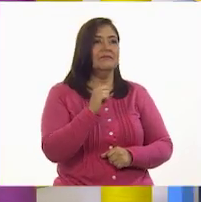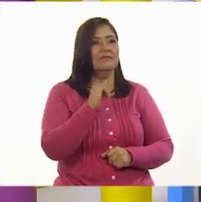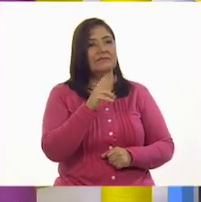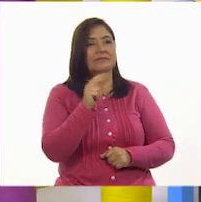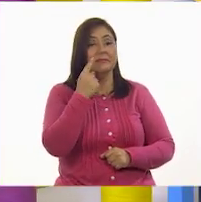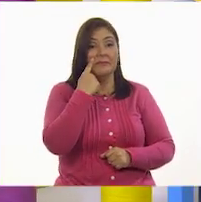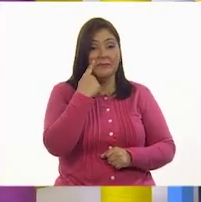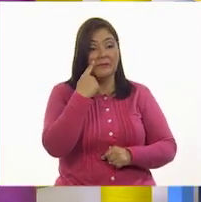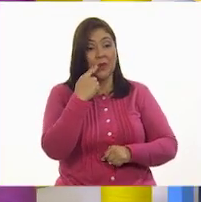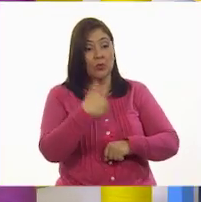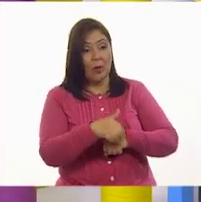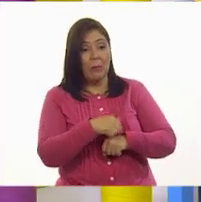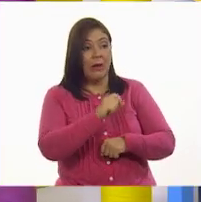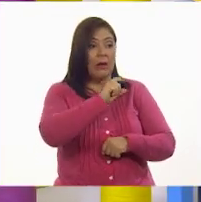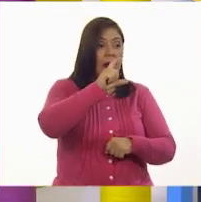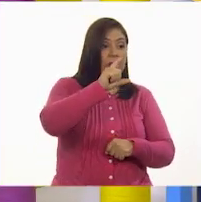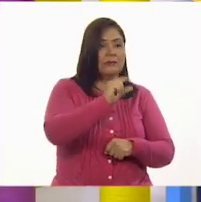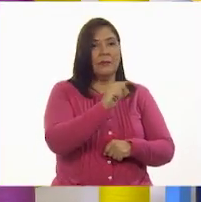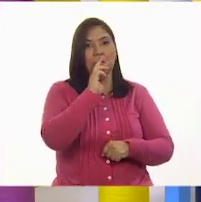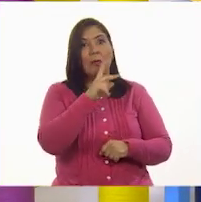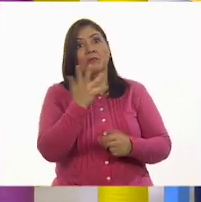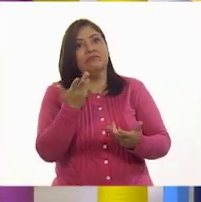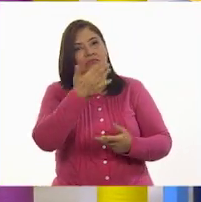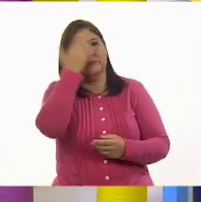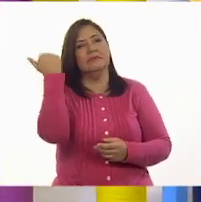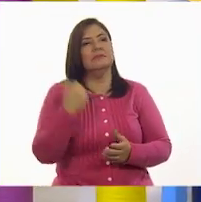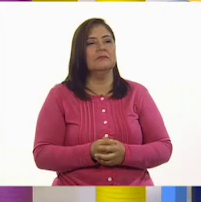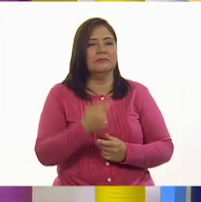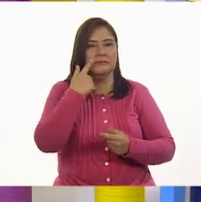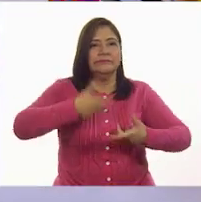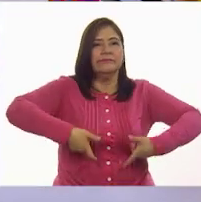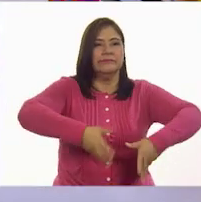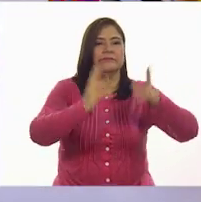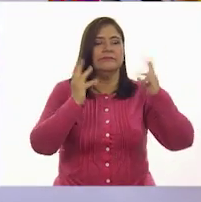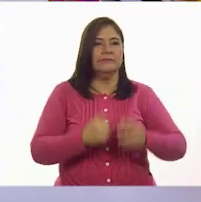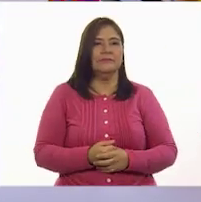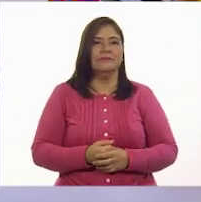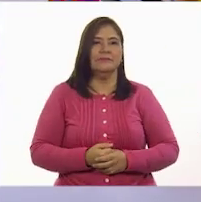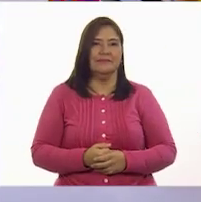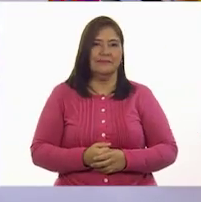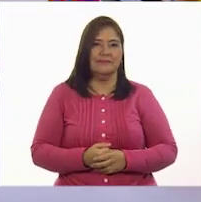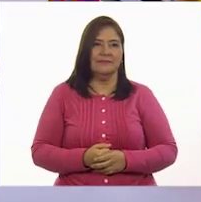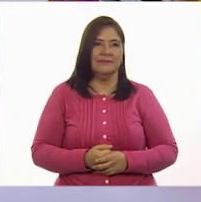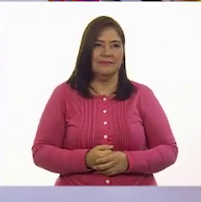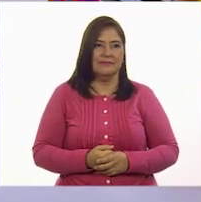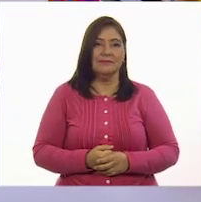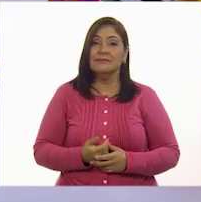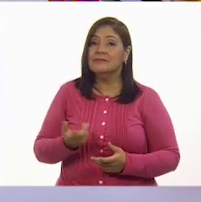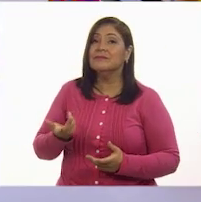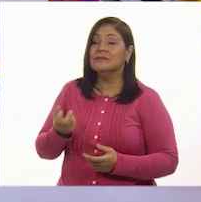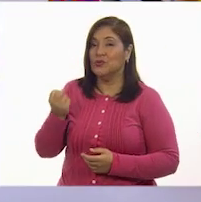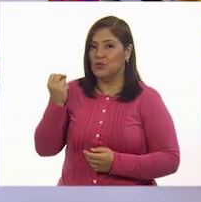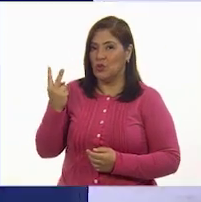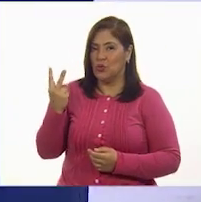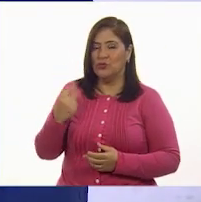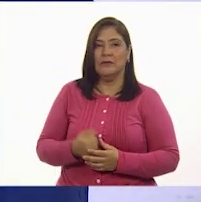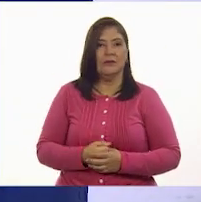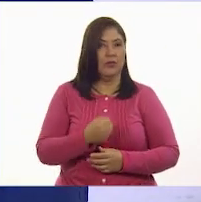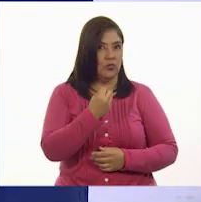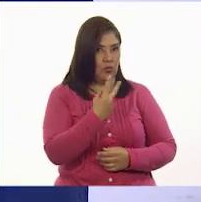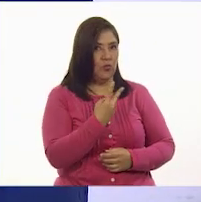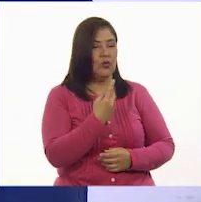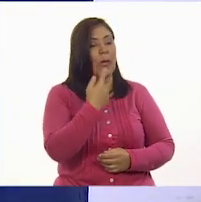no una sé, cantidad sí. grande o pequeña. Vamos a ver. Y va. Te salió dos. Dos. Y